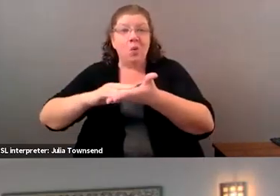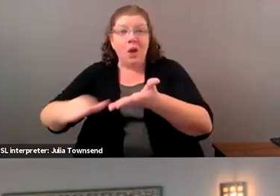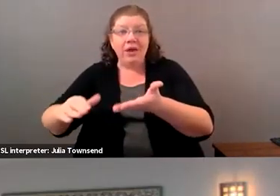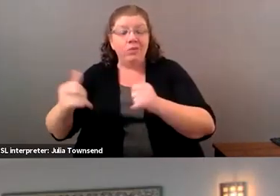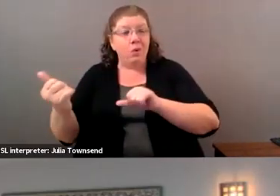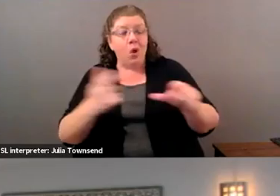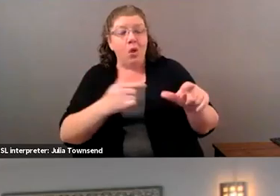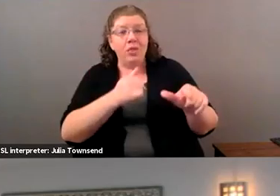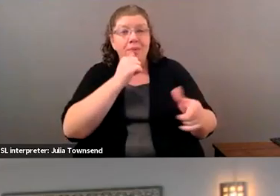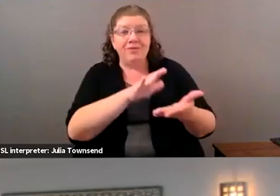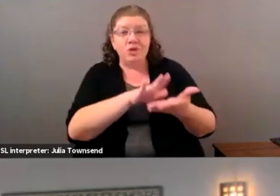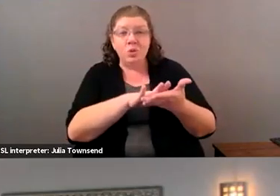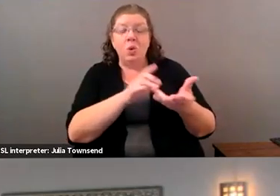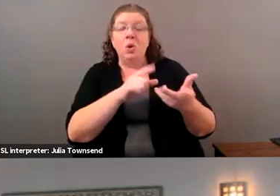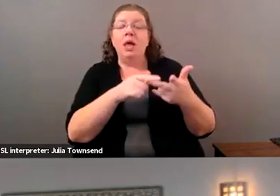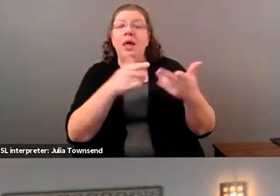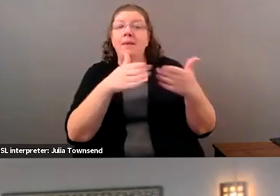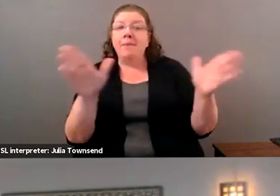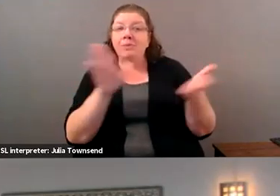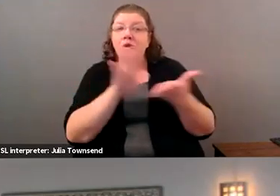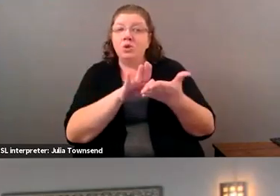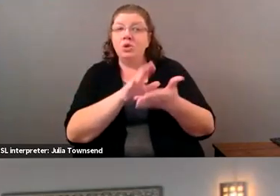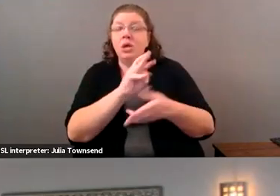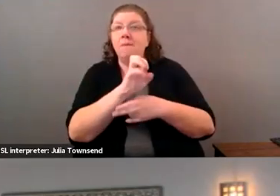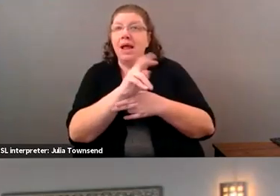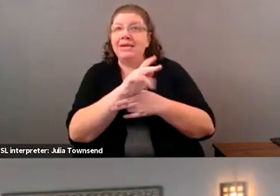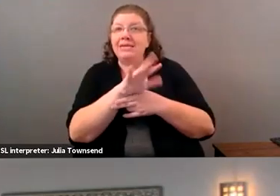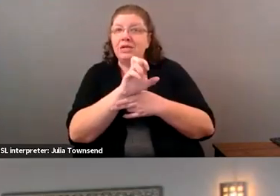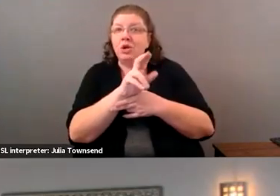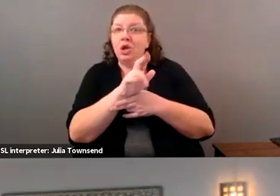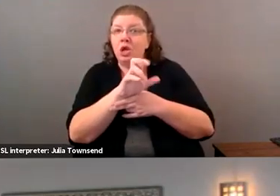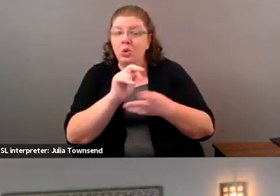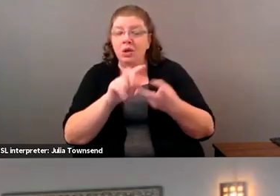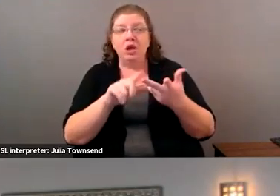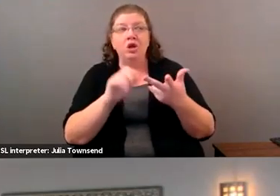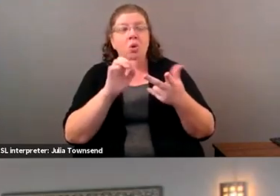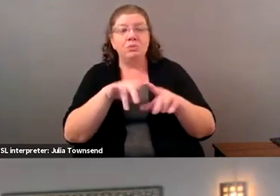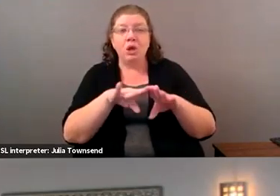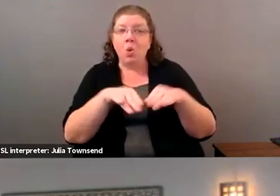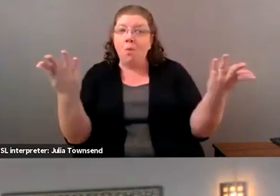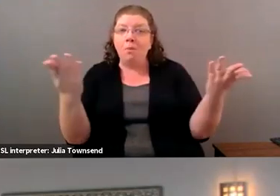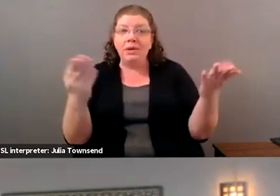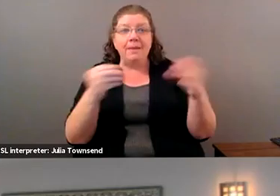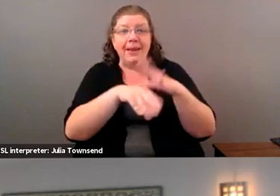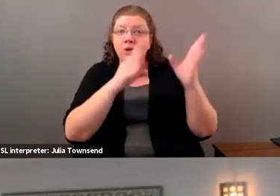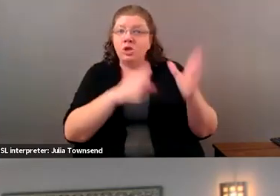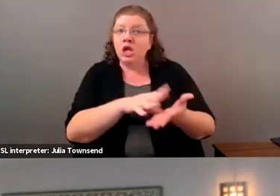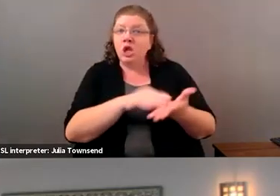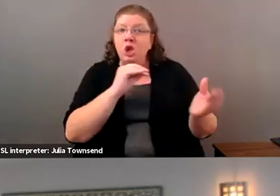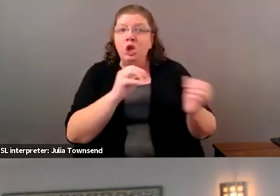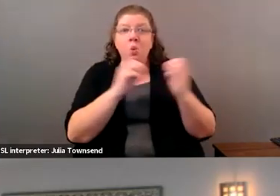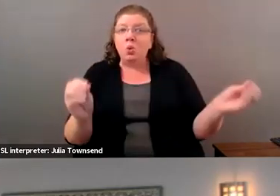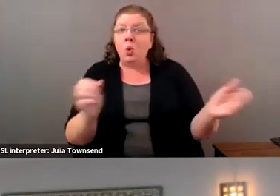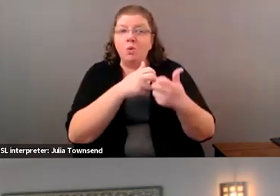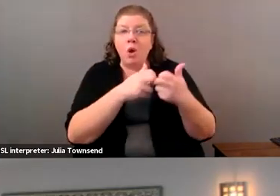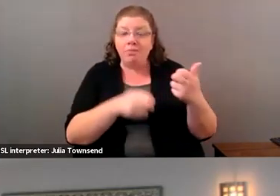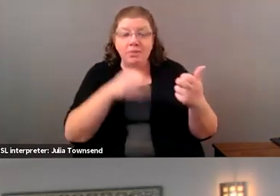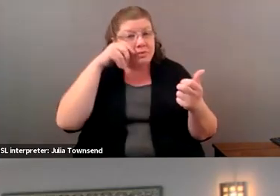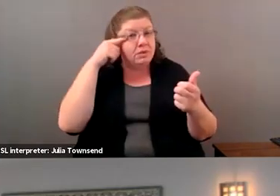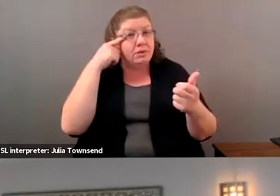escuelas privadas y escuelas públicas como montecito y uniones abrieron en persona y no tuvieron ningún problema